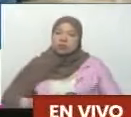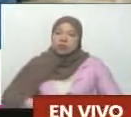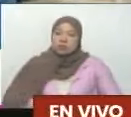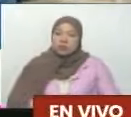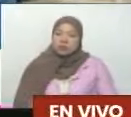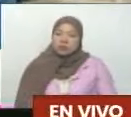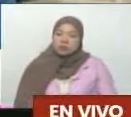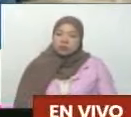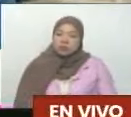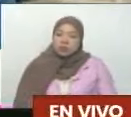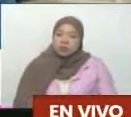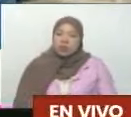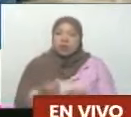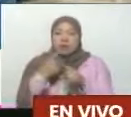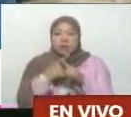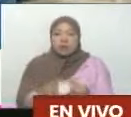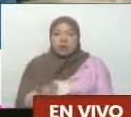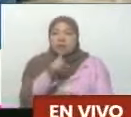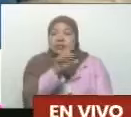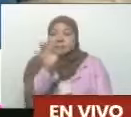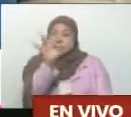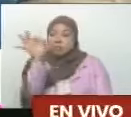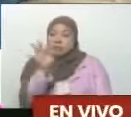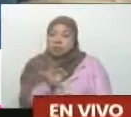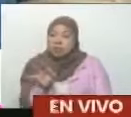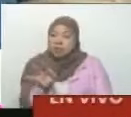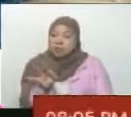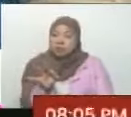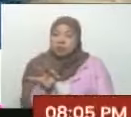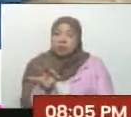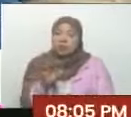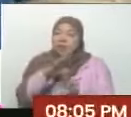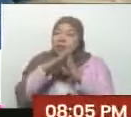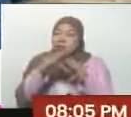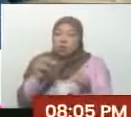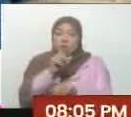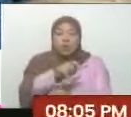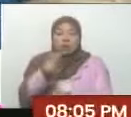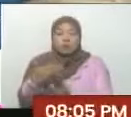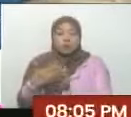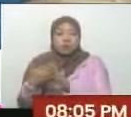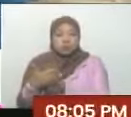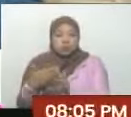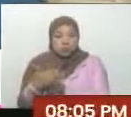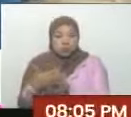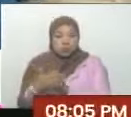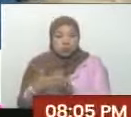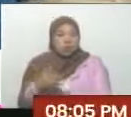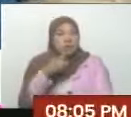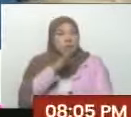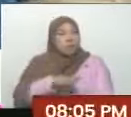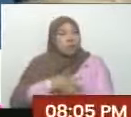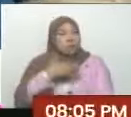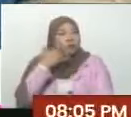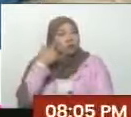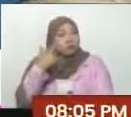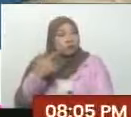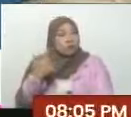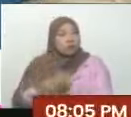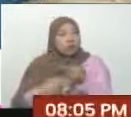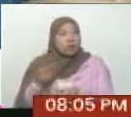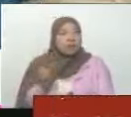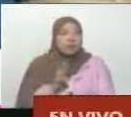Pero aquí tiene que ser la meta, 100%. Y el 1x10 del buen gobierno ya fue. Por eso yo lo digo,